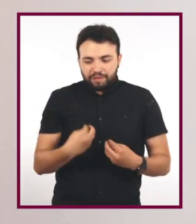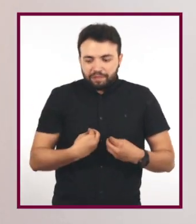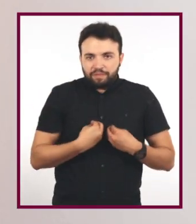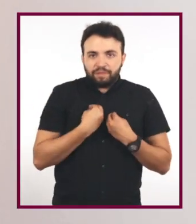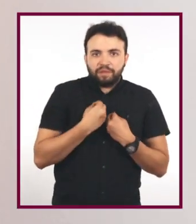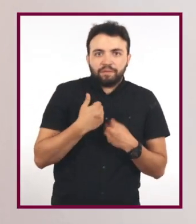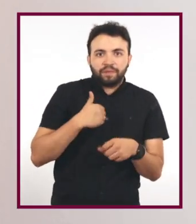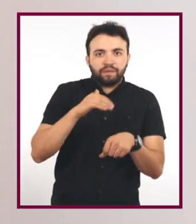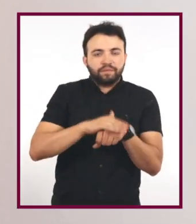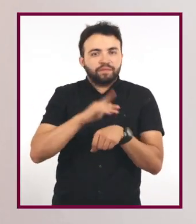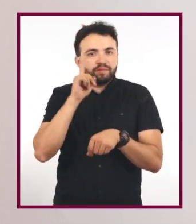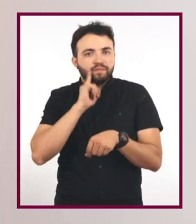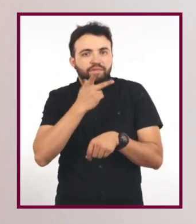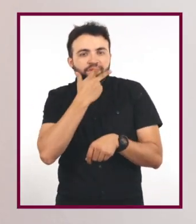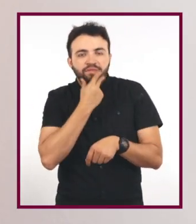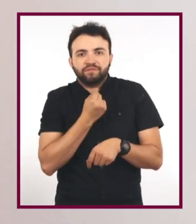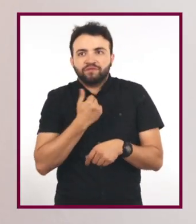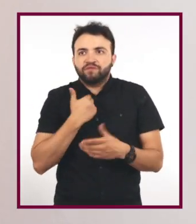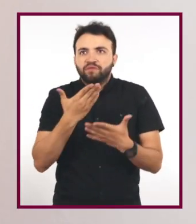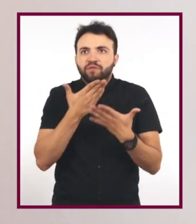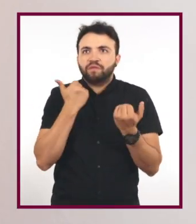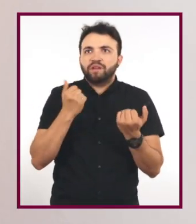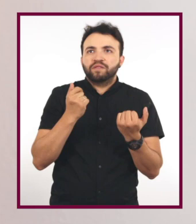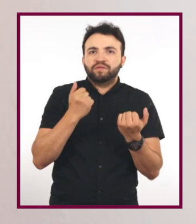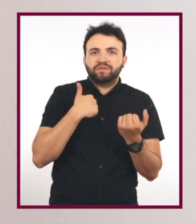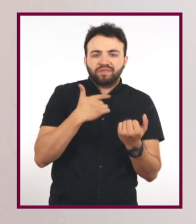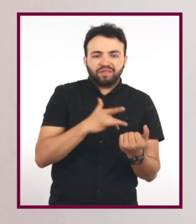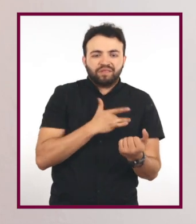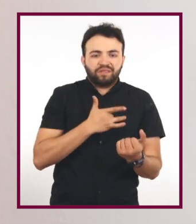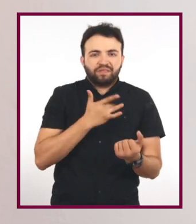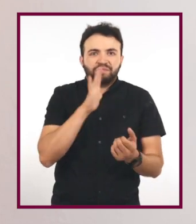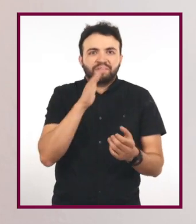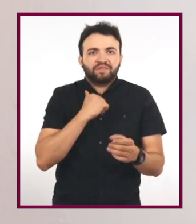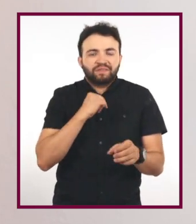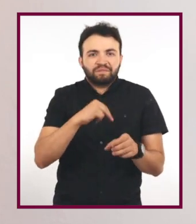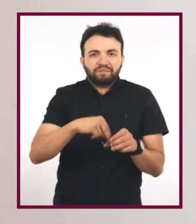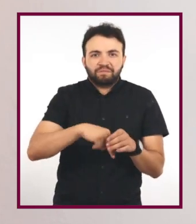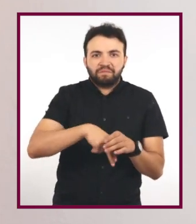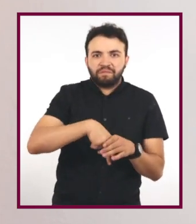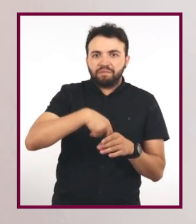No puedo imaginar una vida sin mis amigos o amigas. Me sentiría como un...